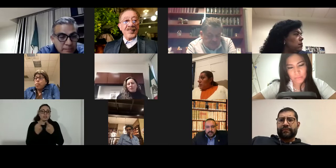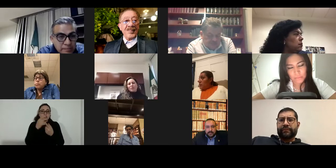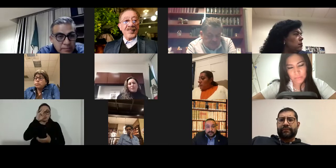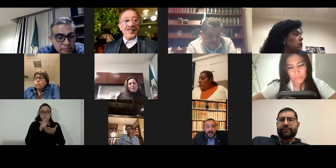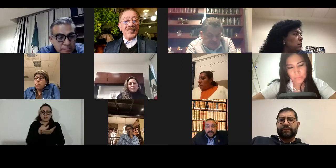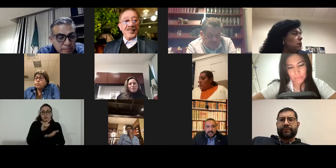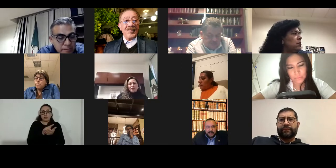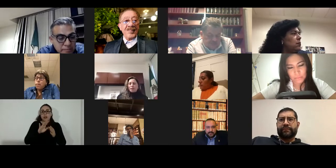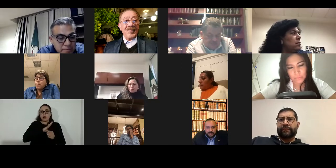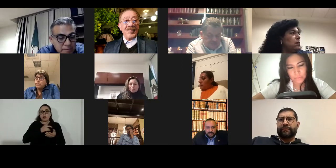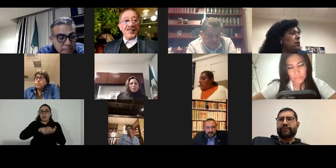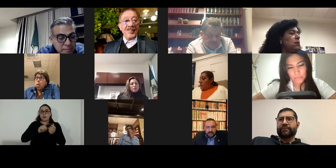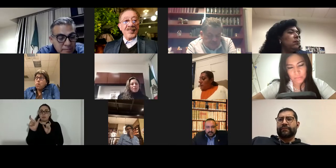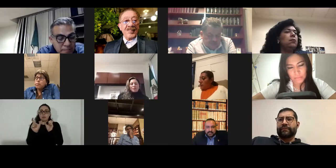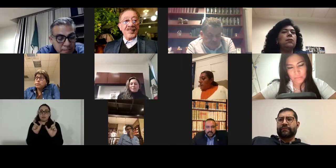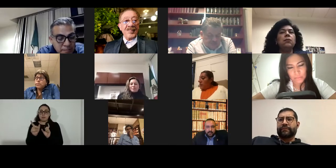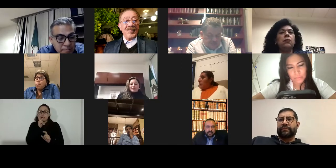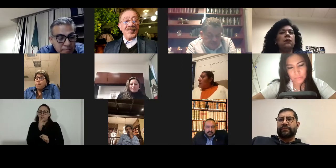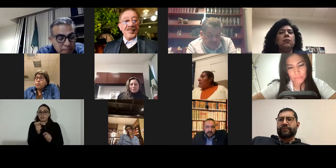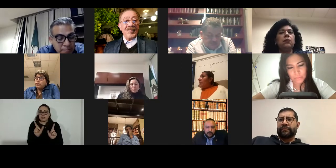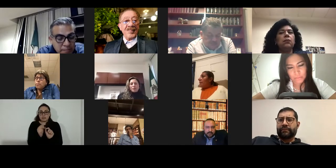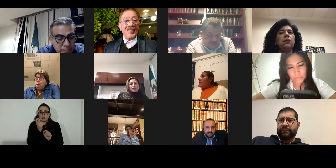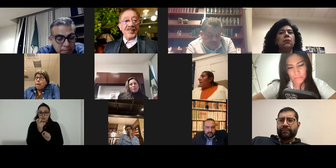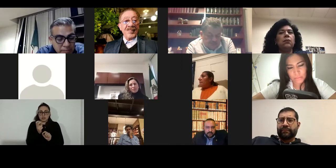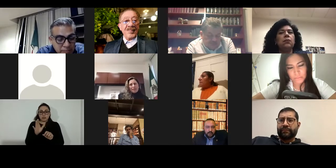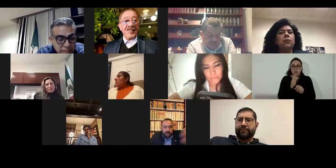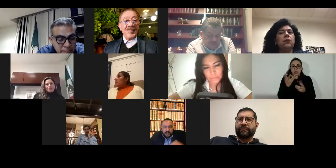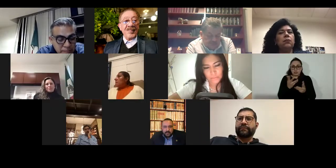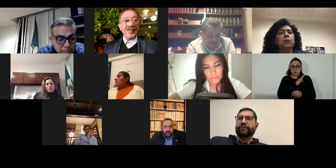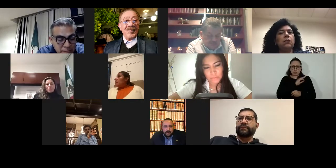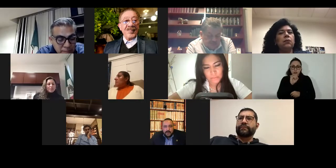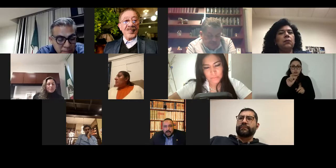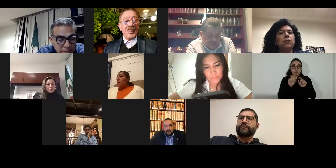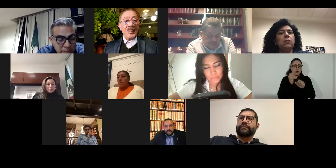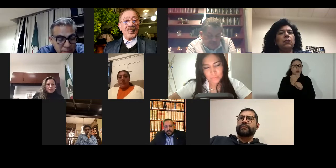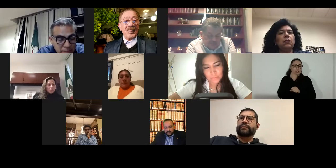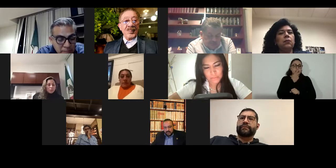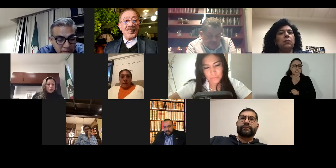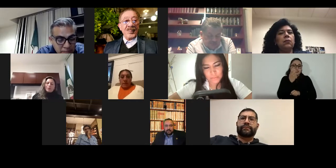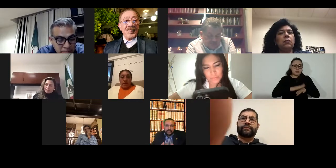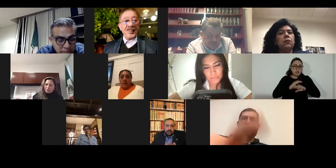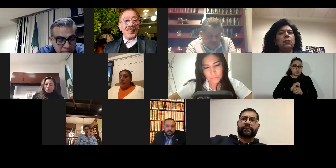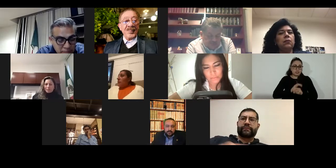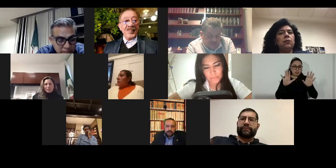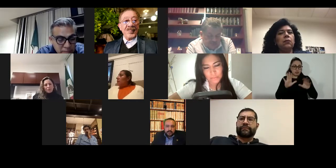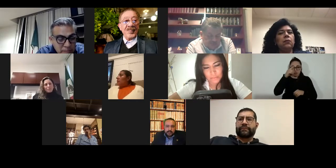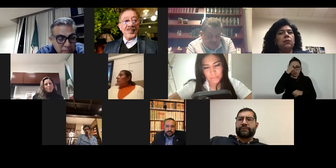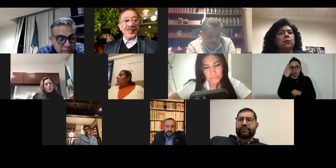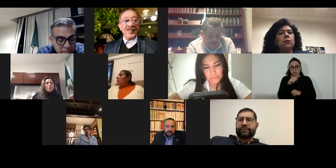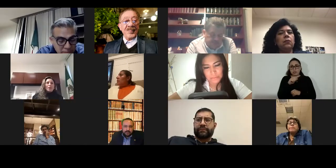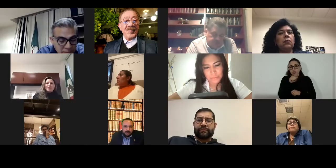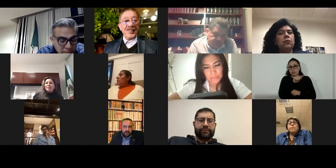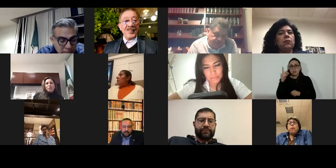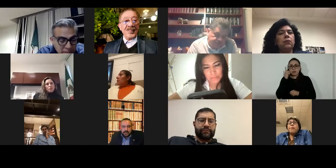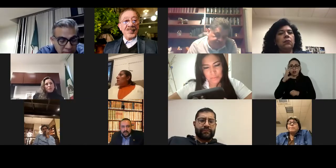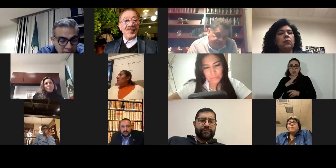porciones normativas, palabras nada más. Entonces, de que lo podemos hacer, lo podemos hacer. Yo lo quiero dejar muy claro porque, bueno, tienen los diputados una